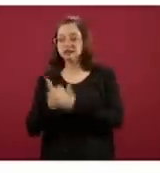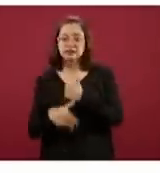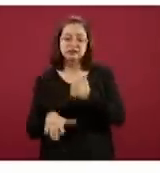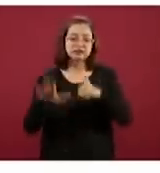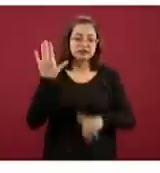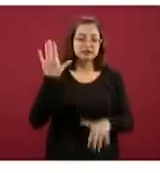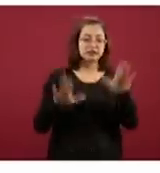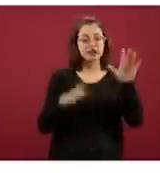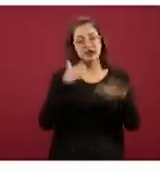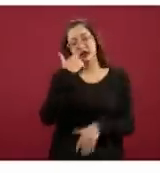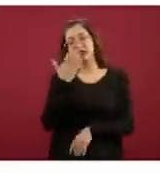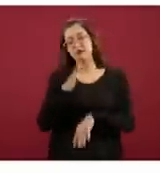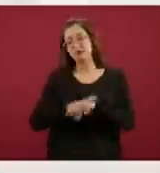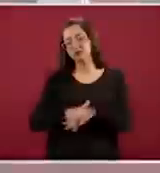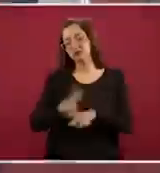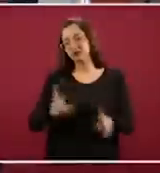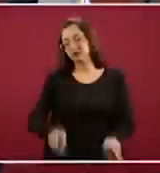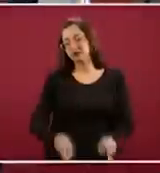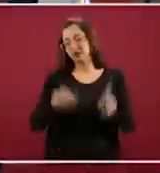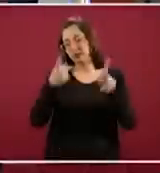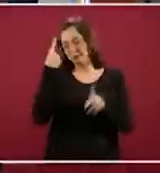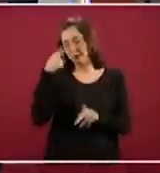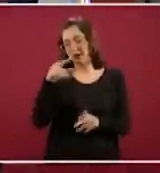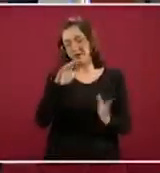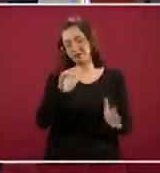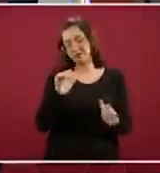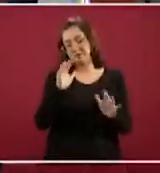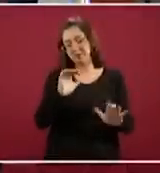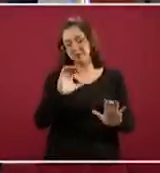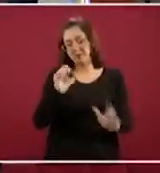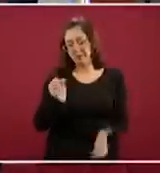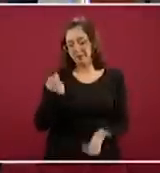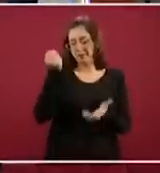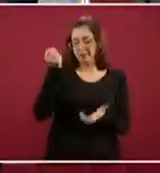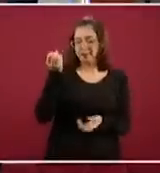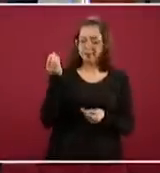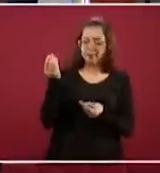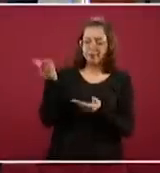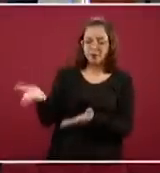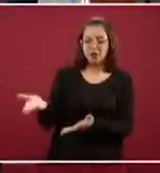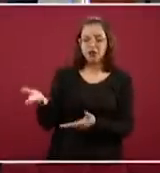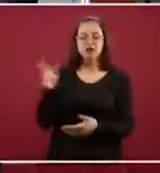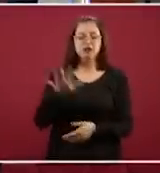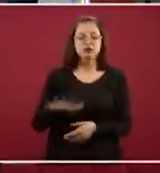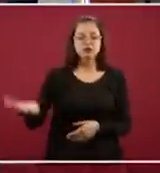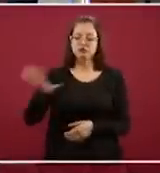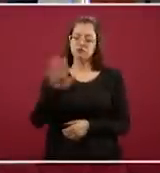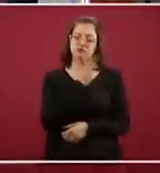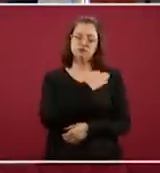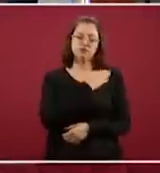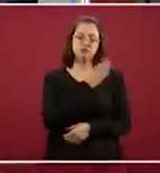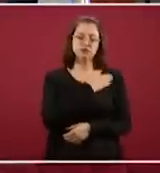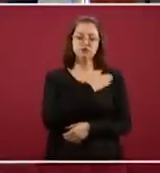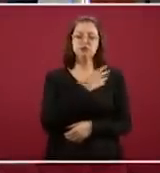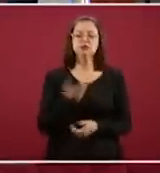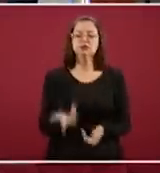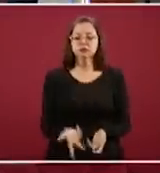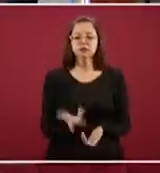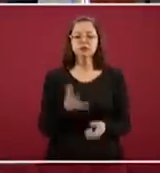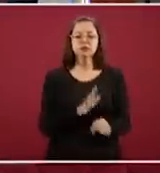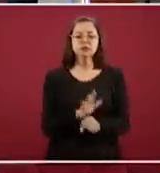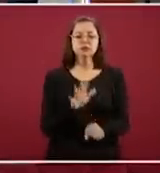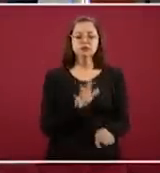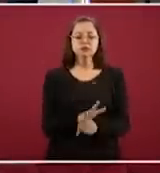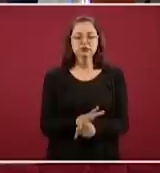lograr un precio mayor para así tener la mayor recaudación y se vayan para estos fines, para estas causas nobles, que son